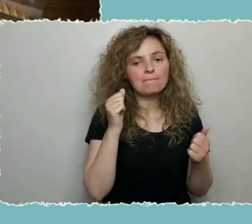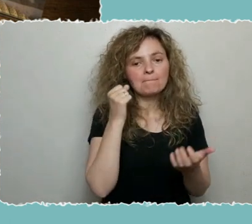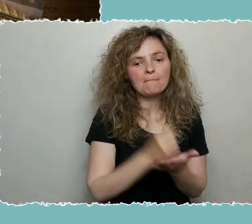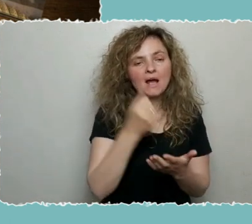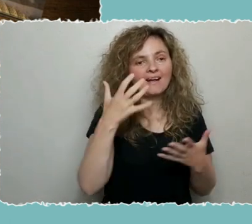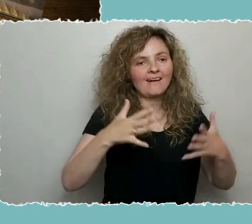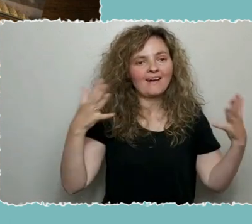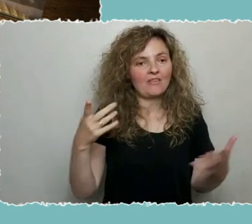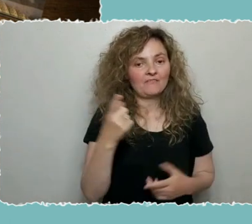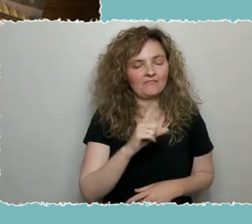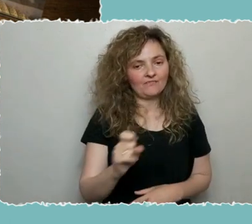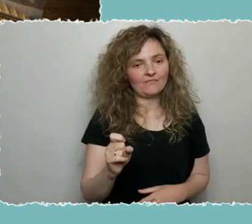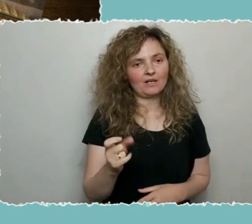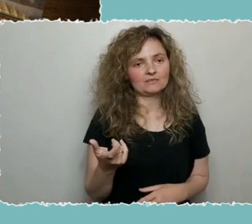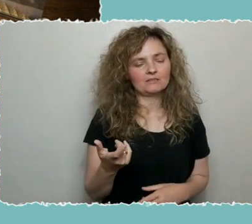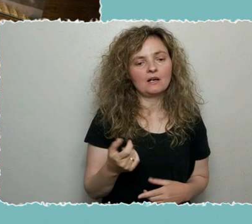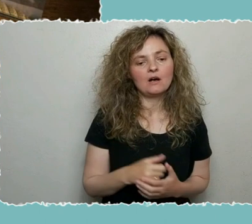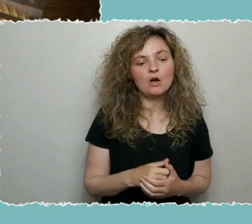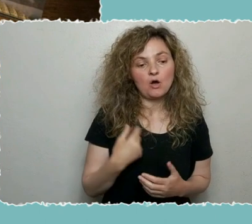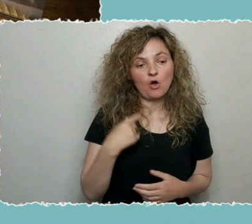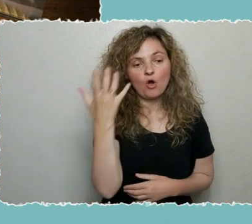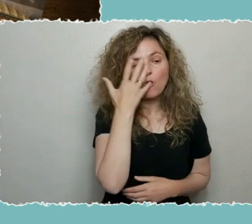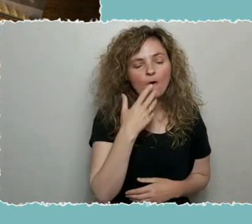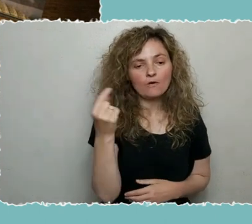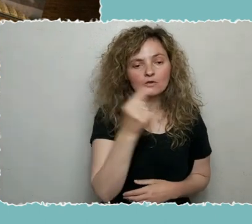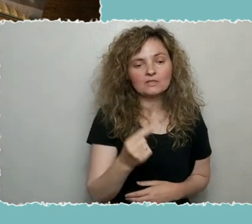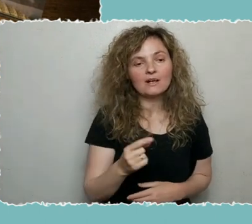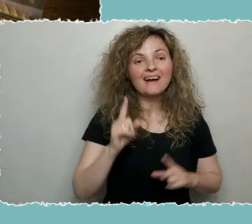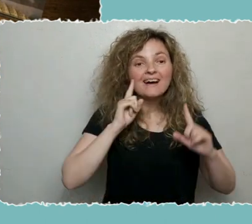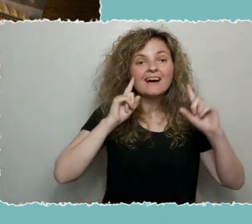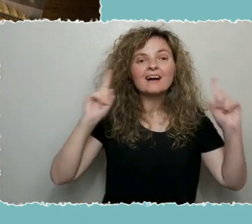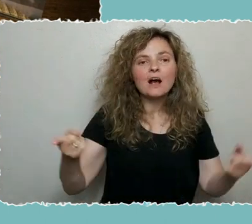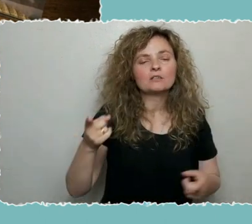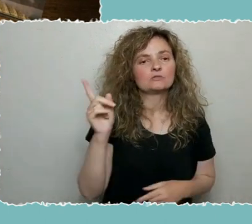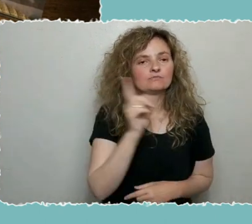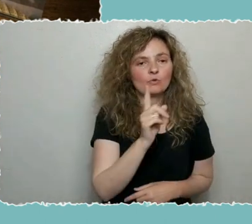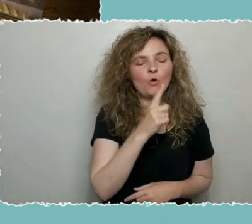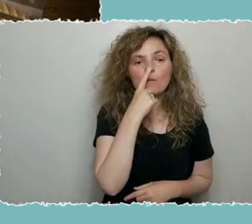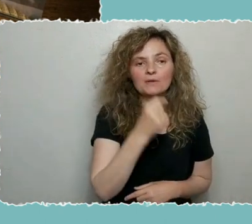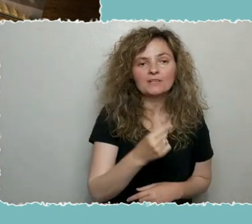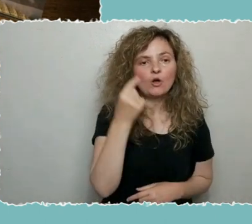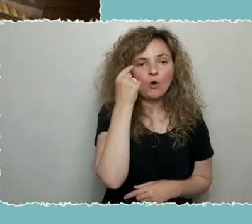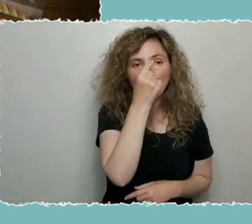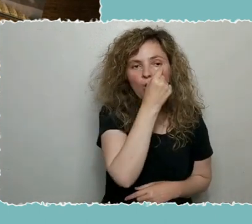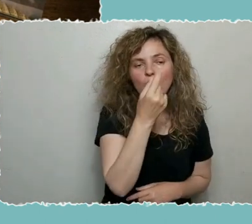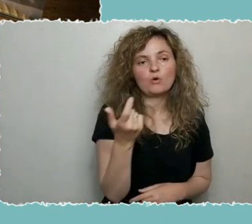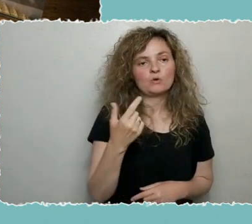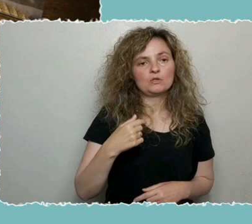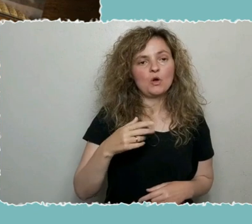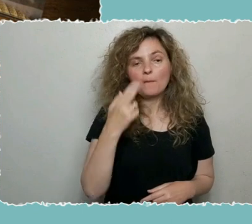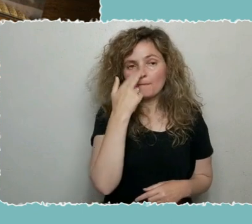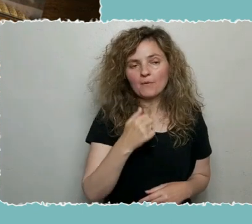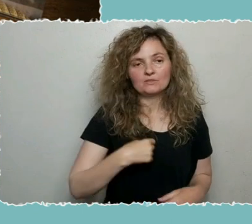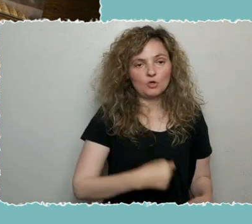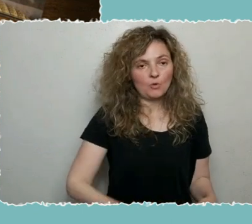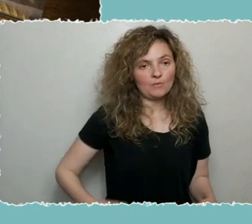con estes materiais coloramos todo o noso pingüín, agás si o peteiro, os ollos, os